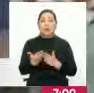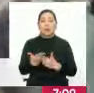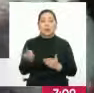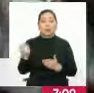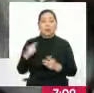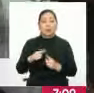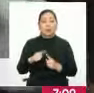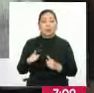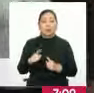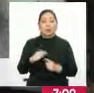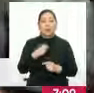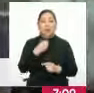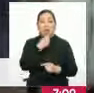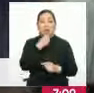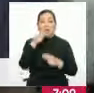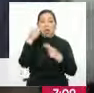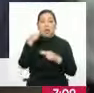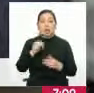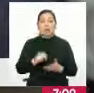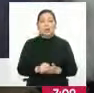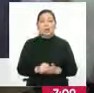bienvenido a TV Perú Noticias.